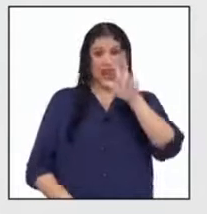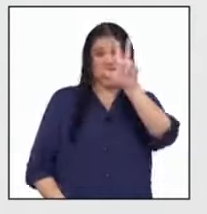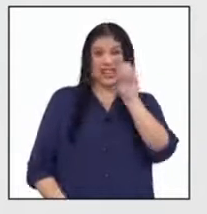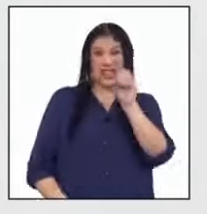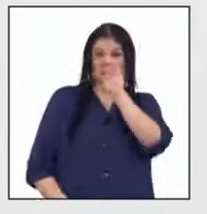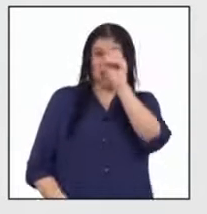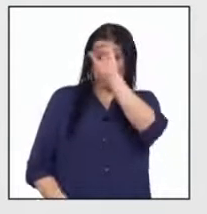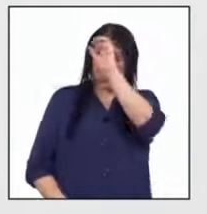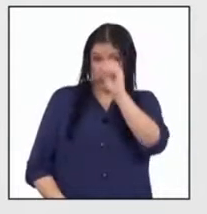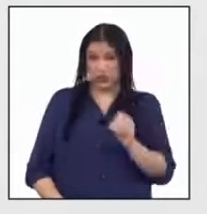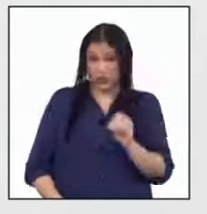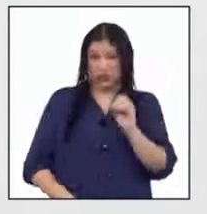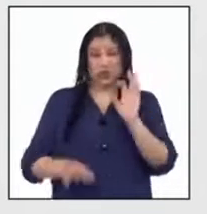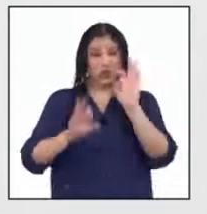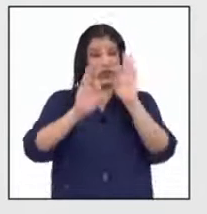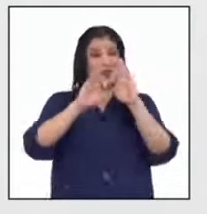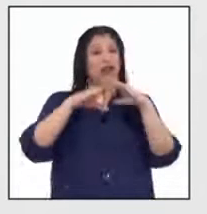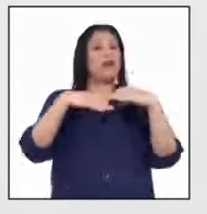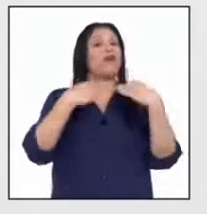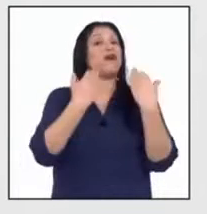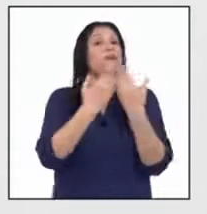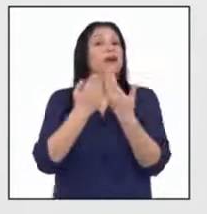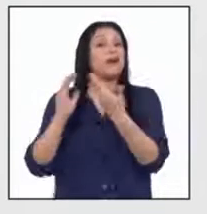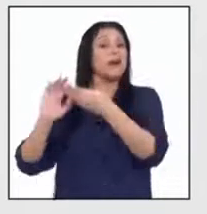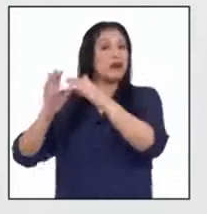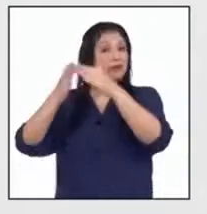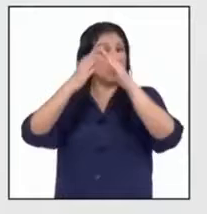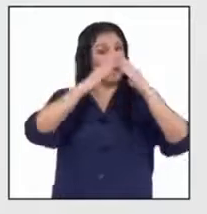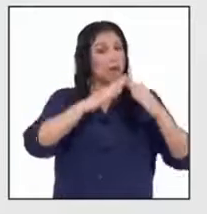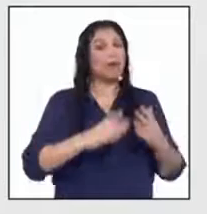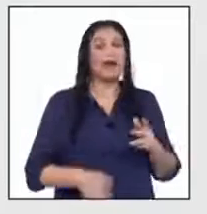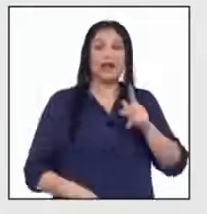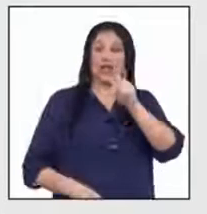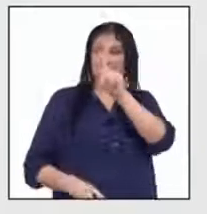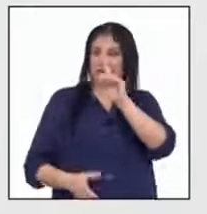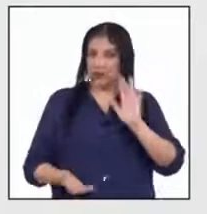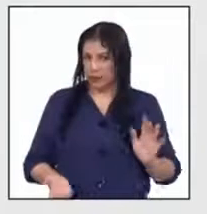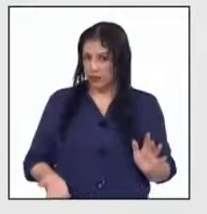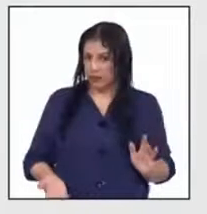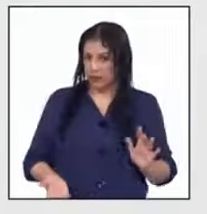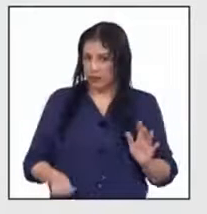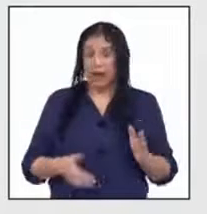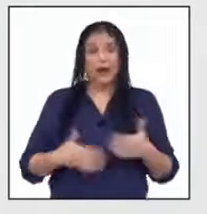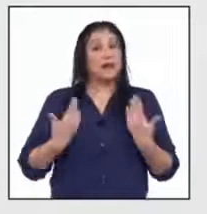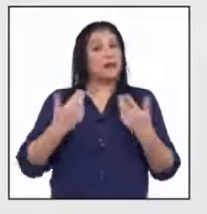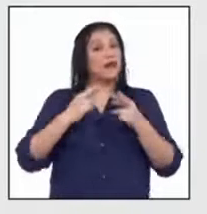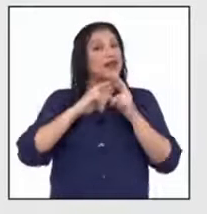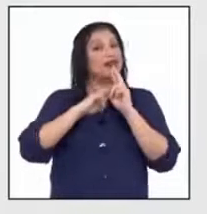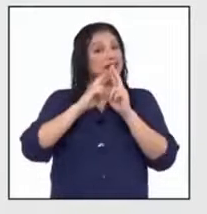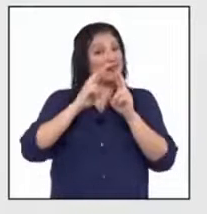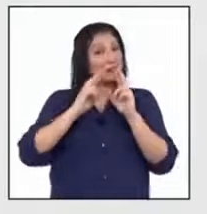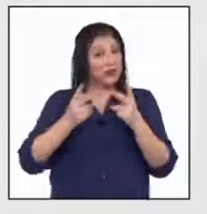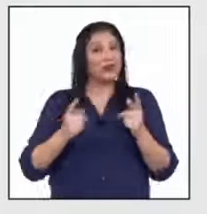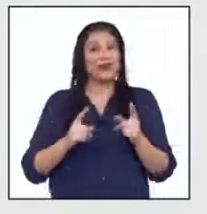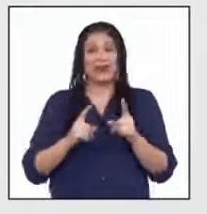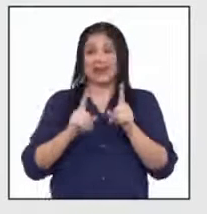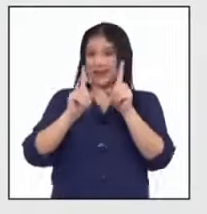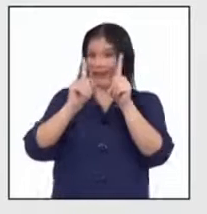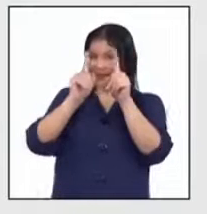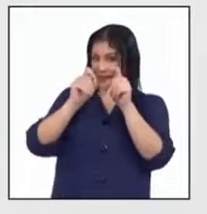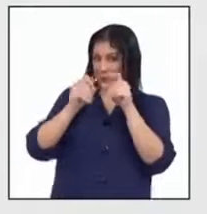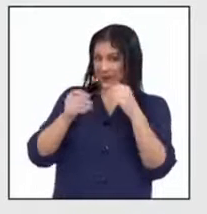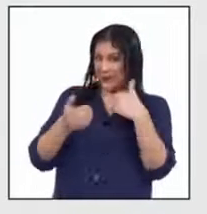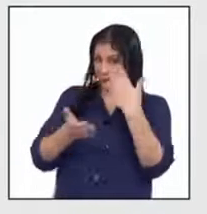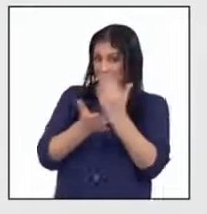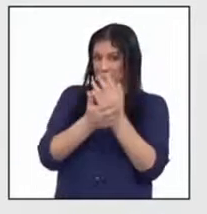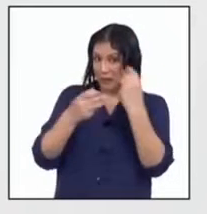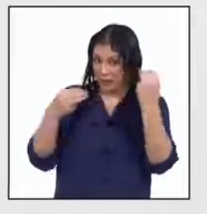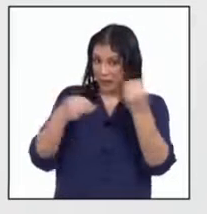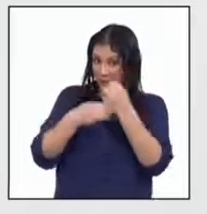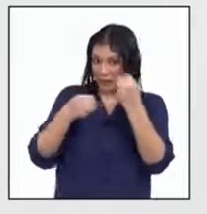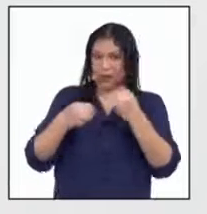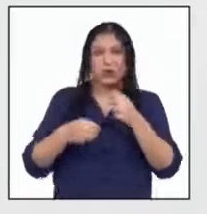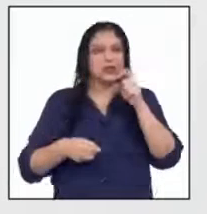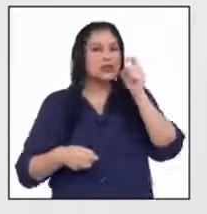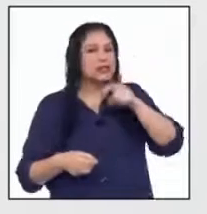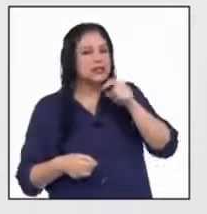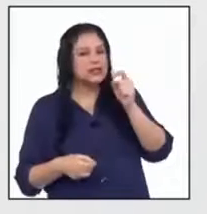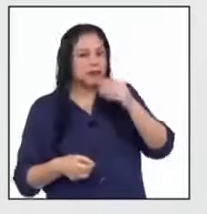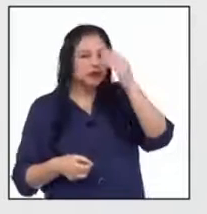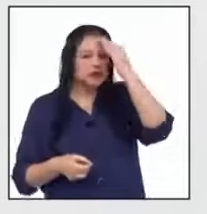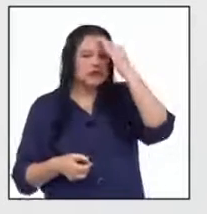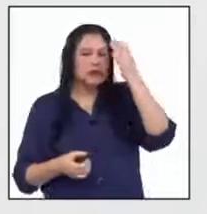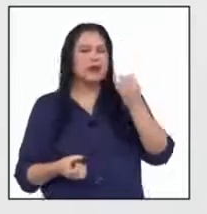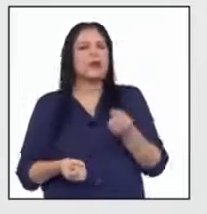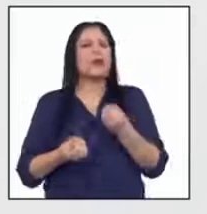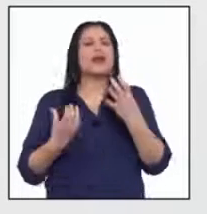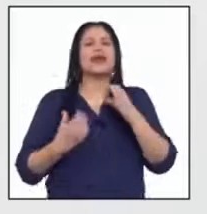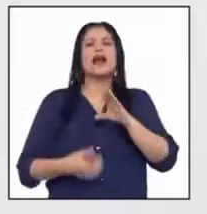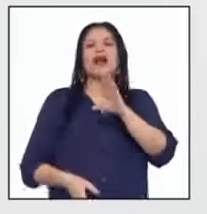de las familias de la comunidad quichua? Para responder esta interrogante, debemos obtener primero la